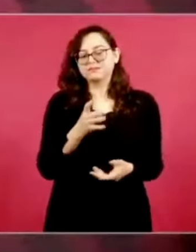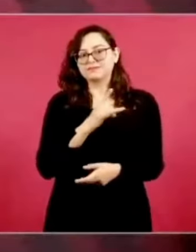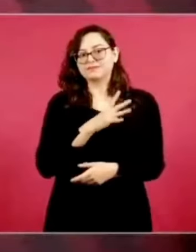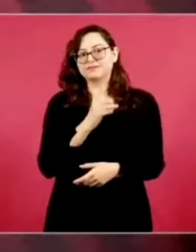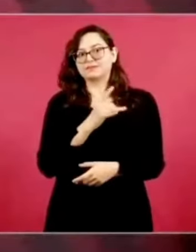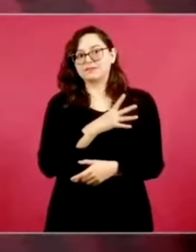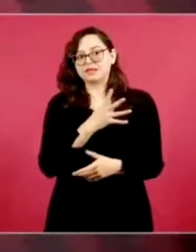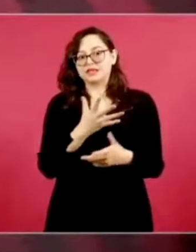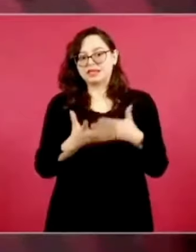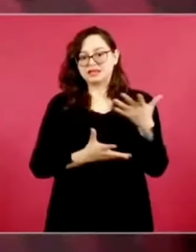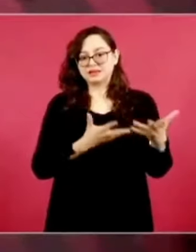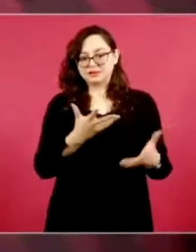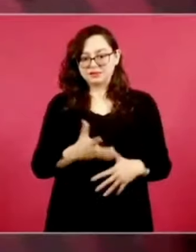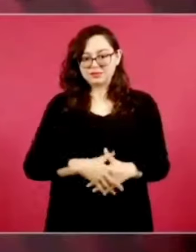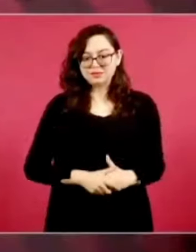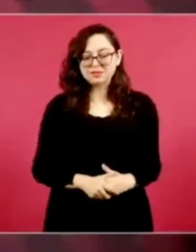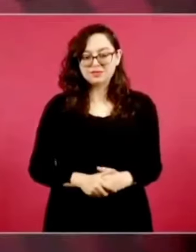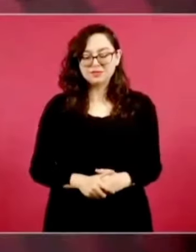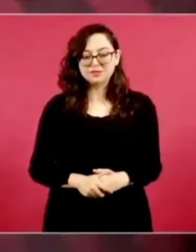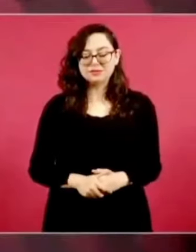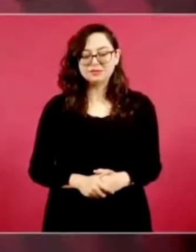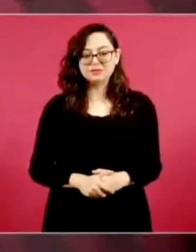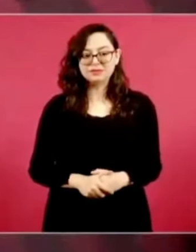Y le hace un poema